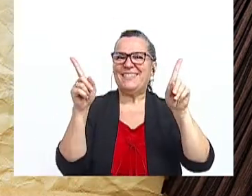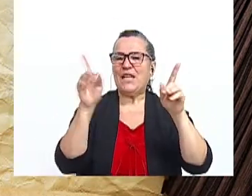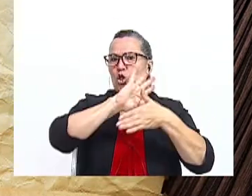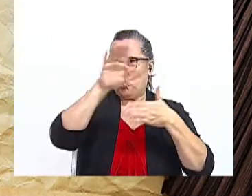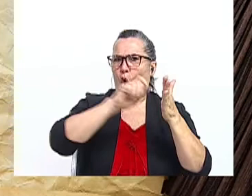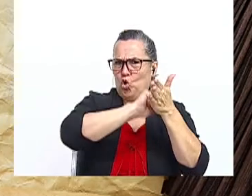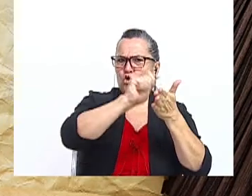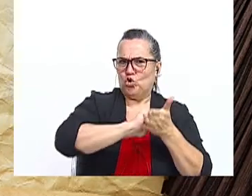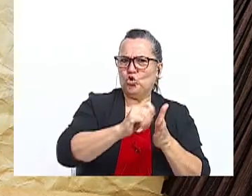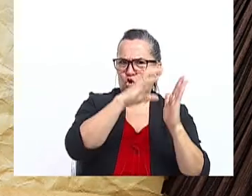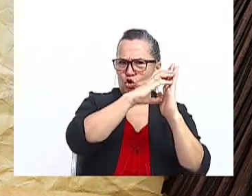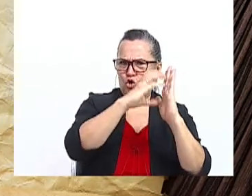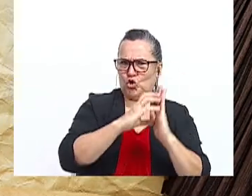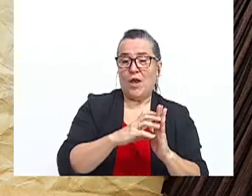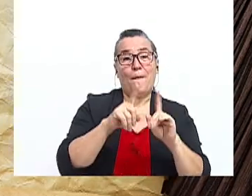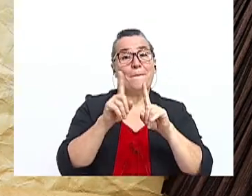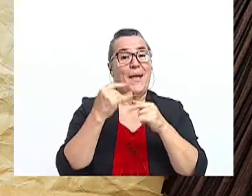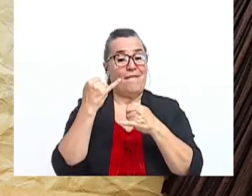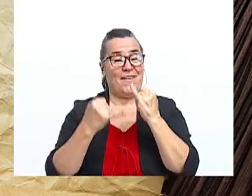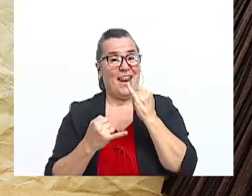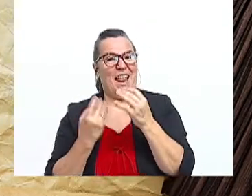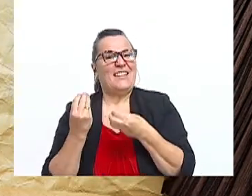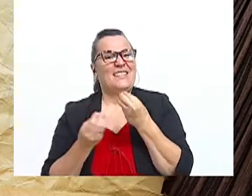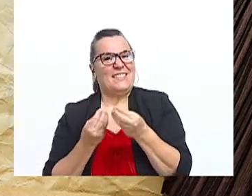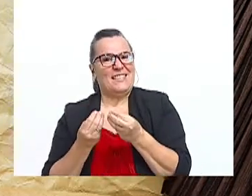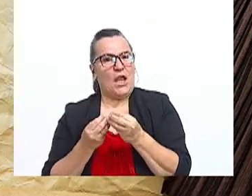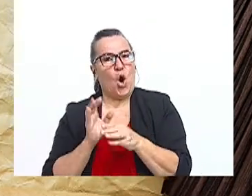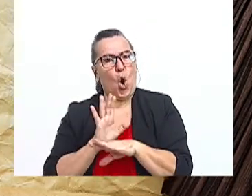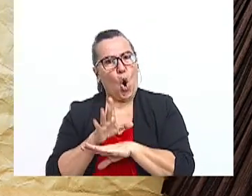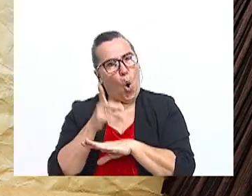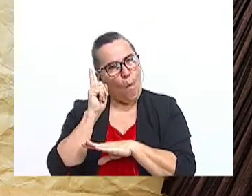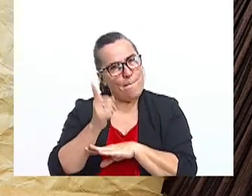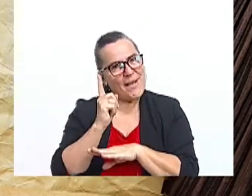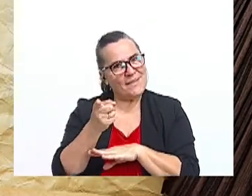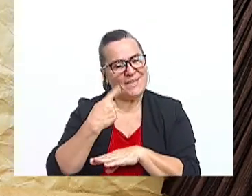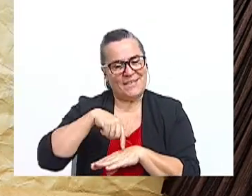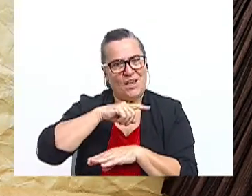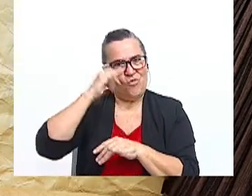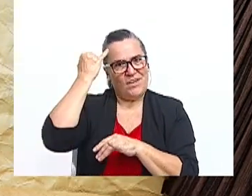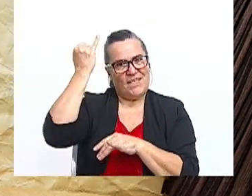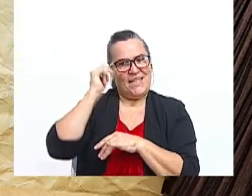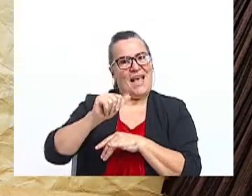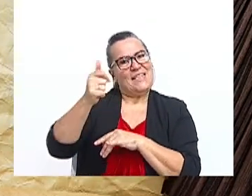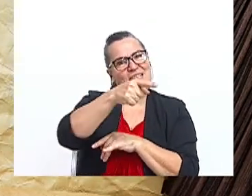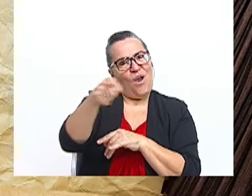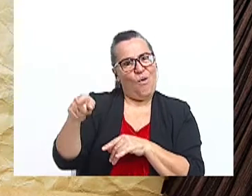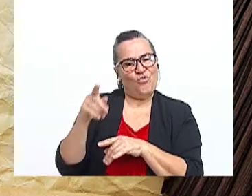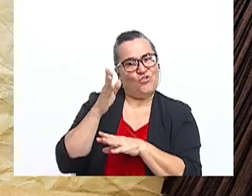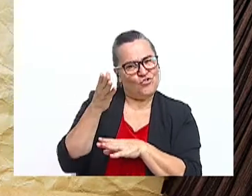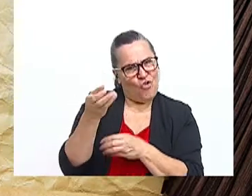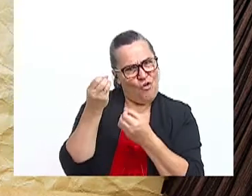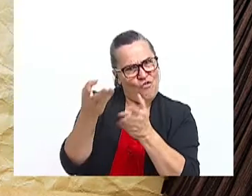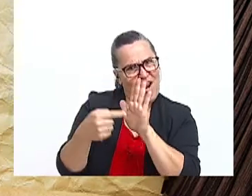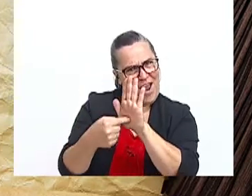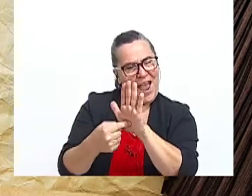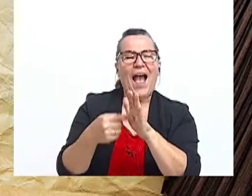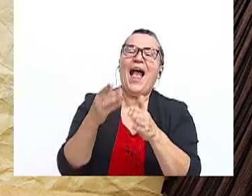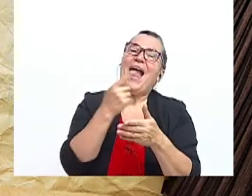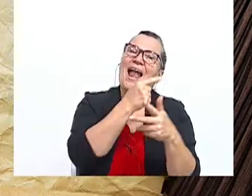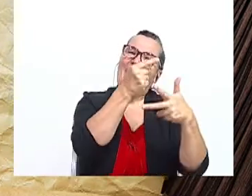ensayos y todos al final buscan convencer de nuestras ideas, pues cada uno